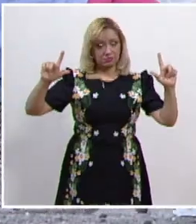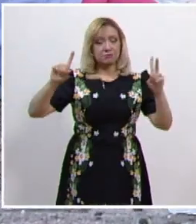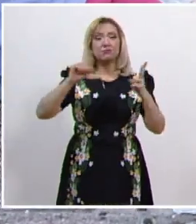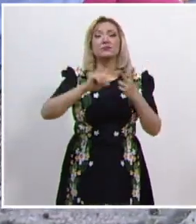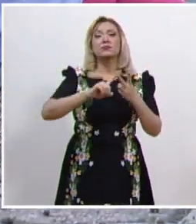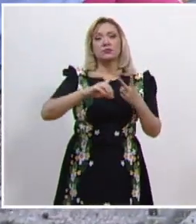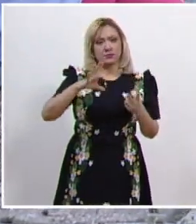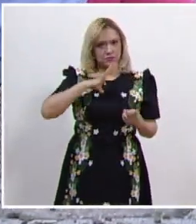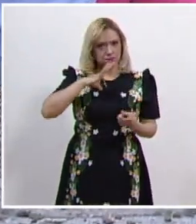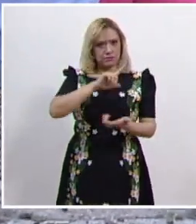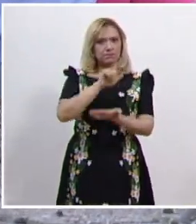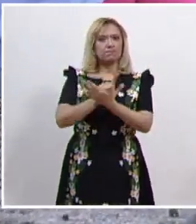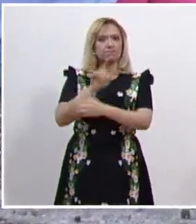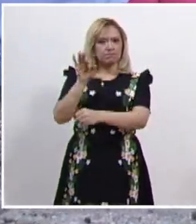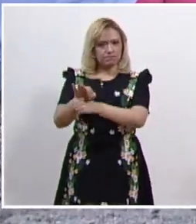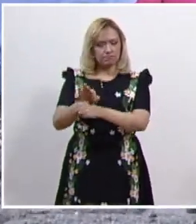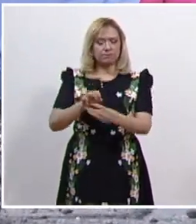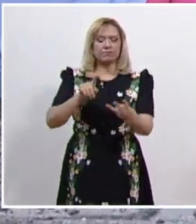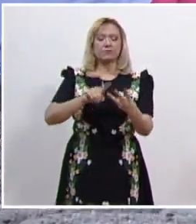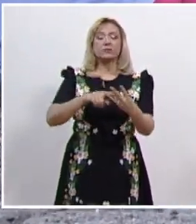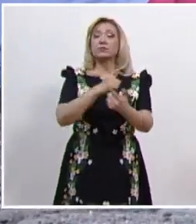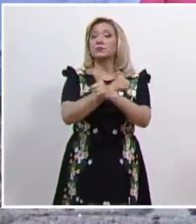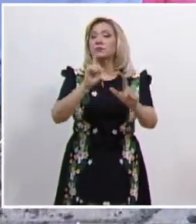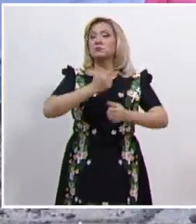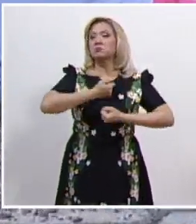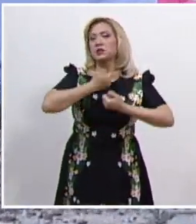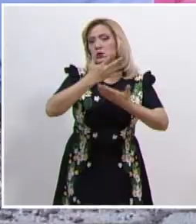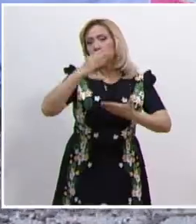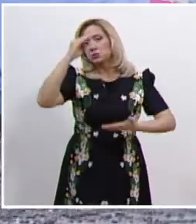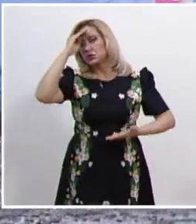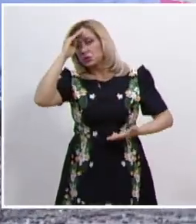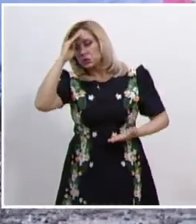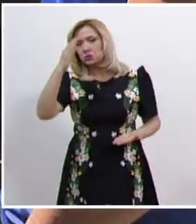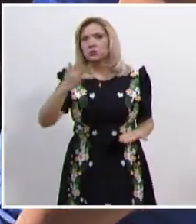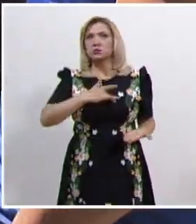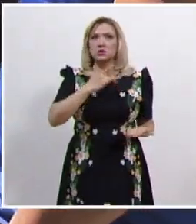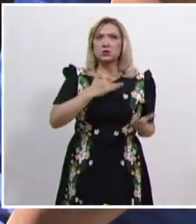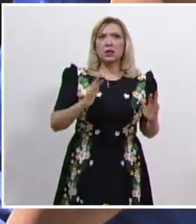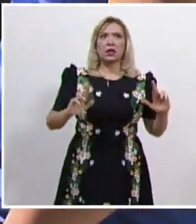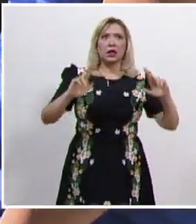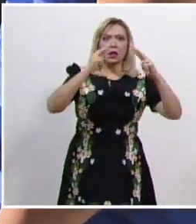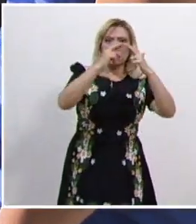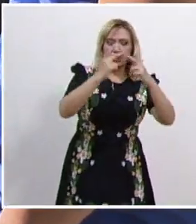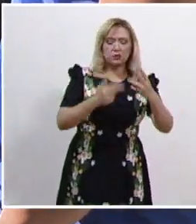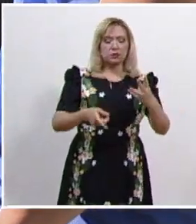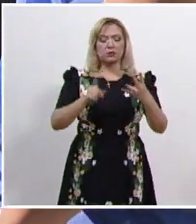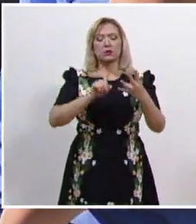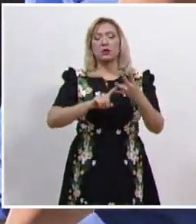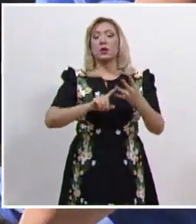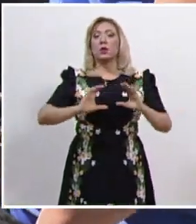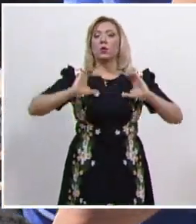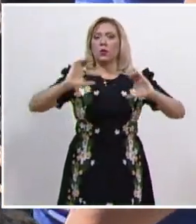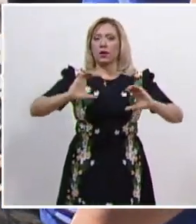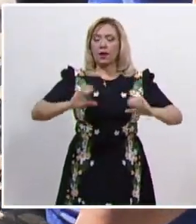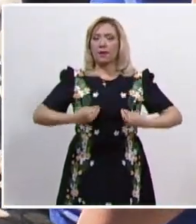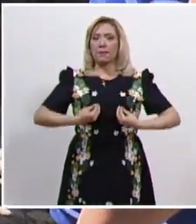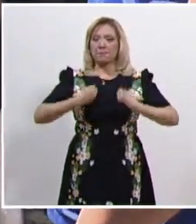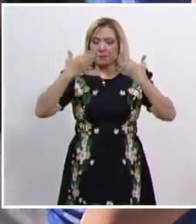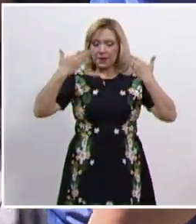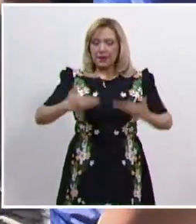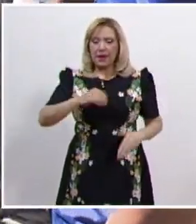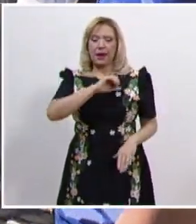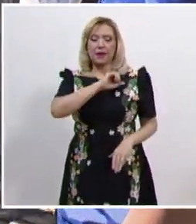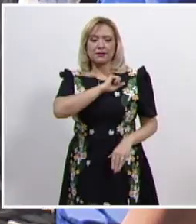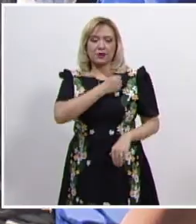personalidad jurídica, libertad de expresión, pensamiento, conciencia y religión, seguridad personal, a la vida y a la salud, entre